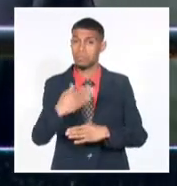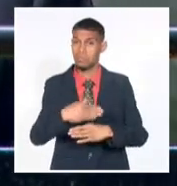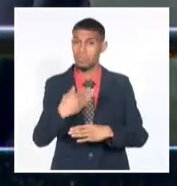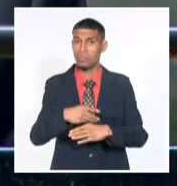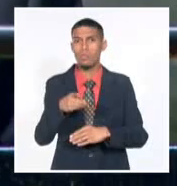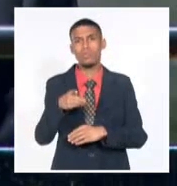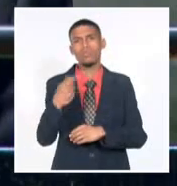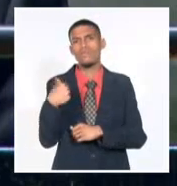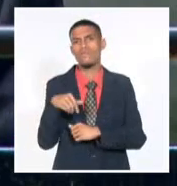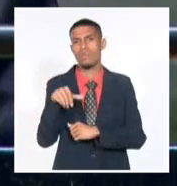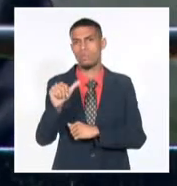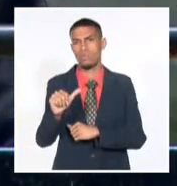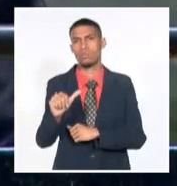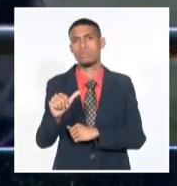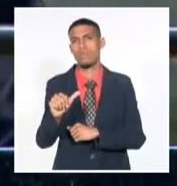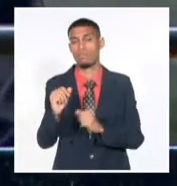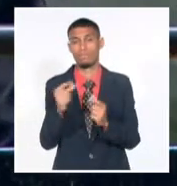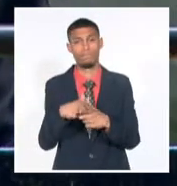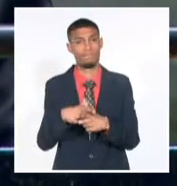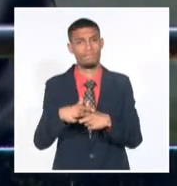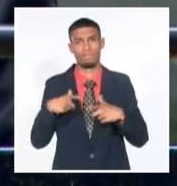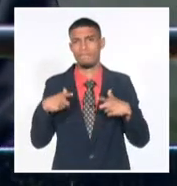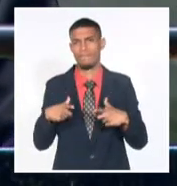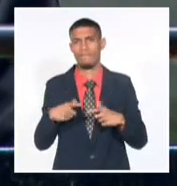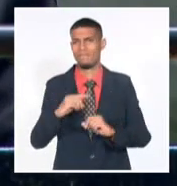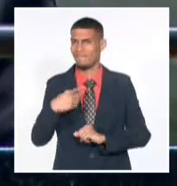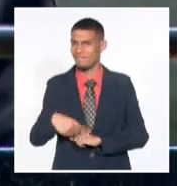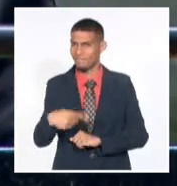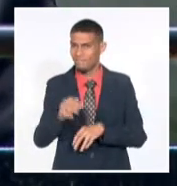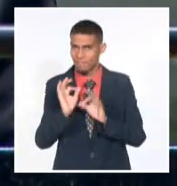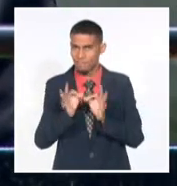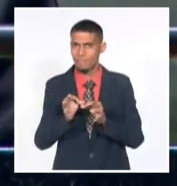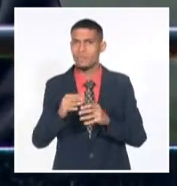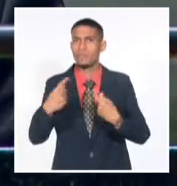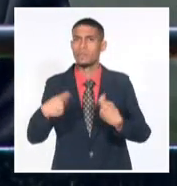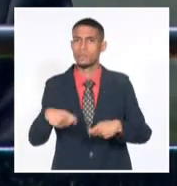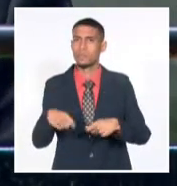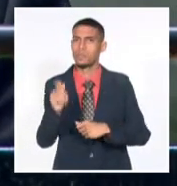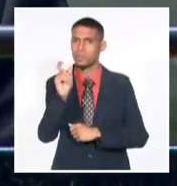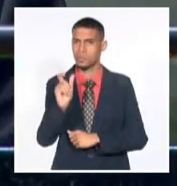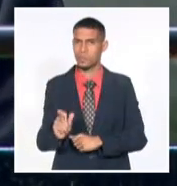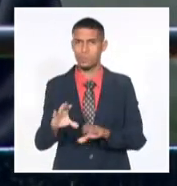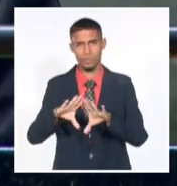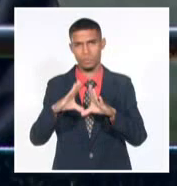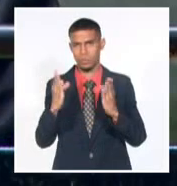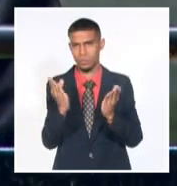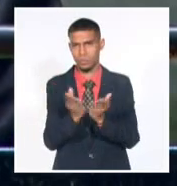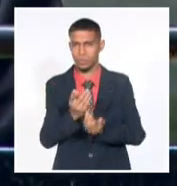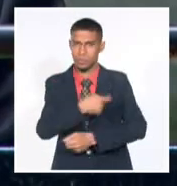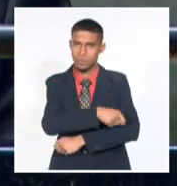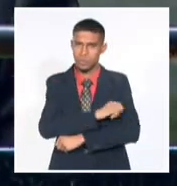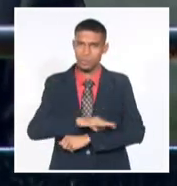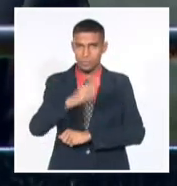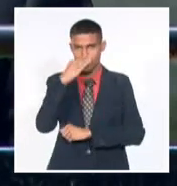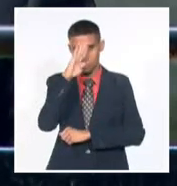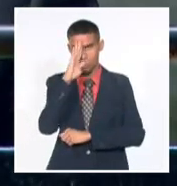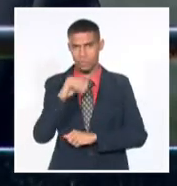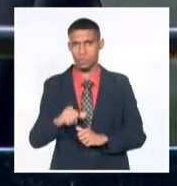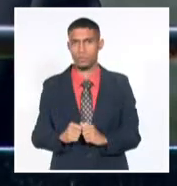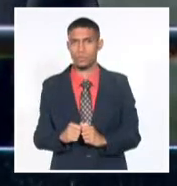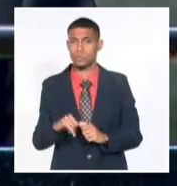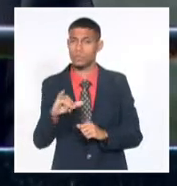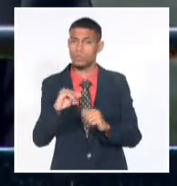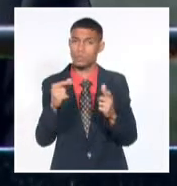violación masiva, flagrante y sistemática de los derechos humanos de todo nuestro pueblo y como el